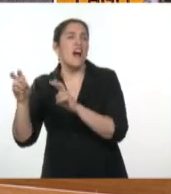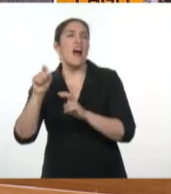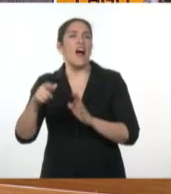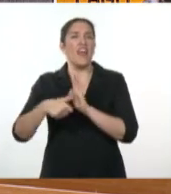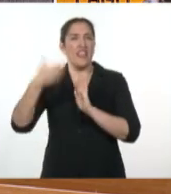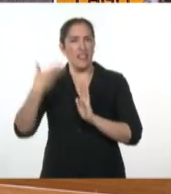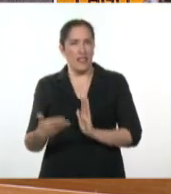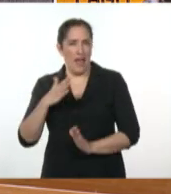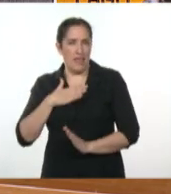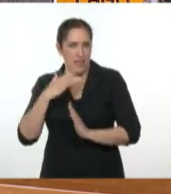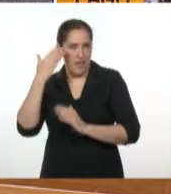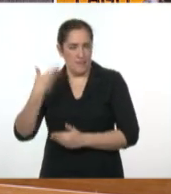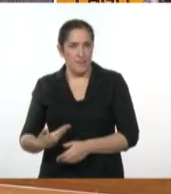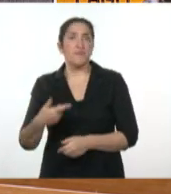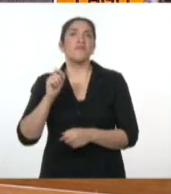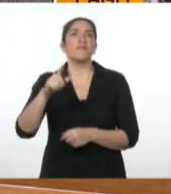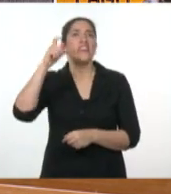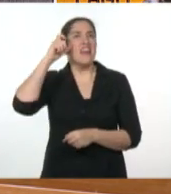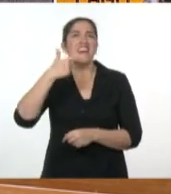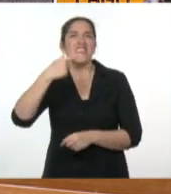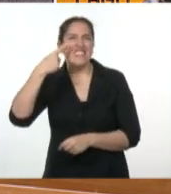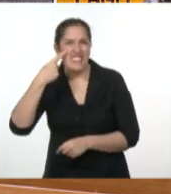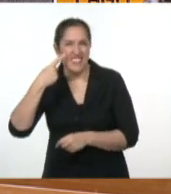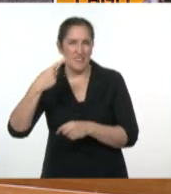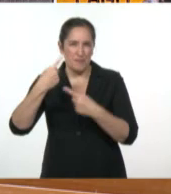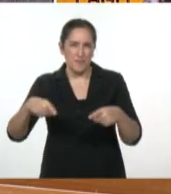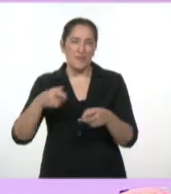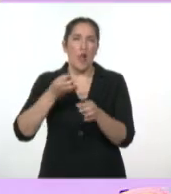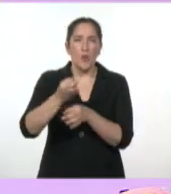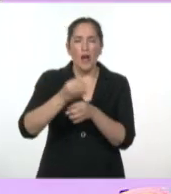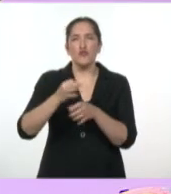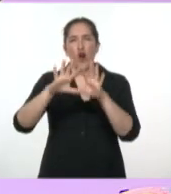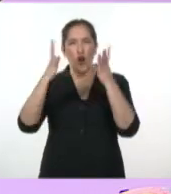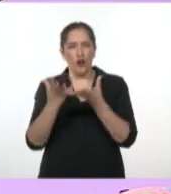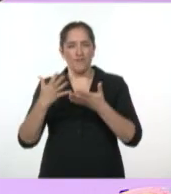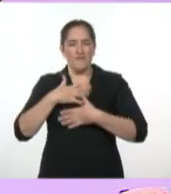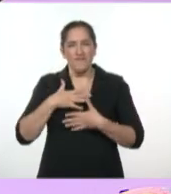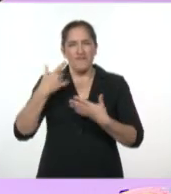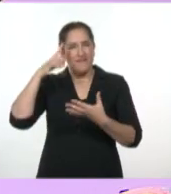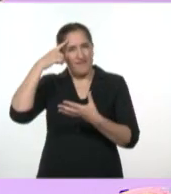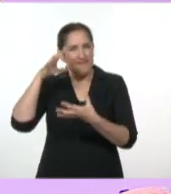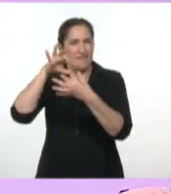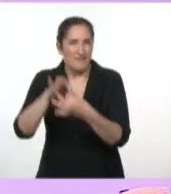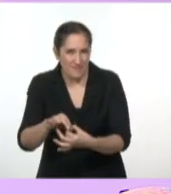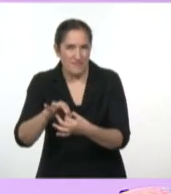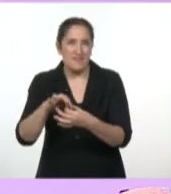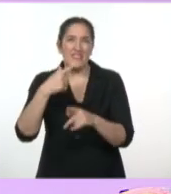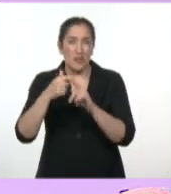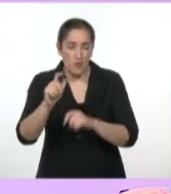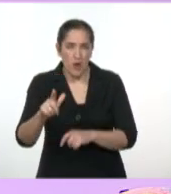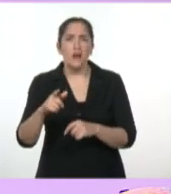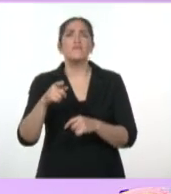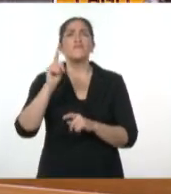sobre todo con la educación sexual integral. Abordamos la concepción de sexo y género y buscamos